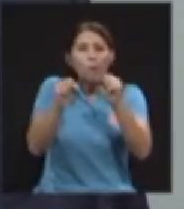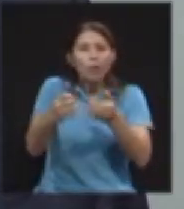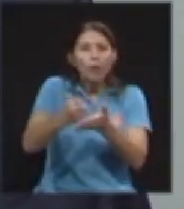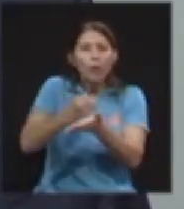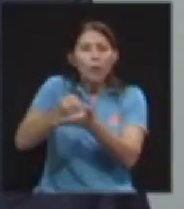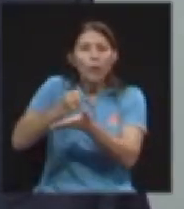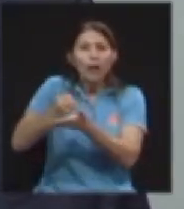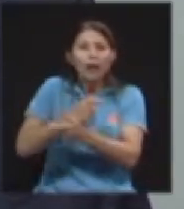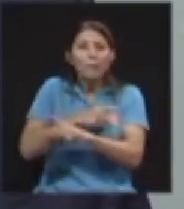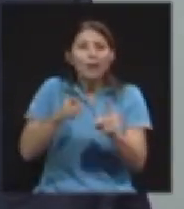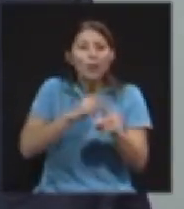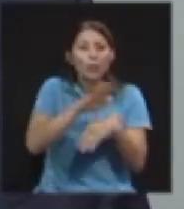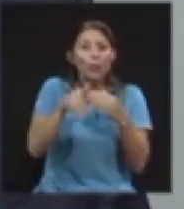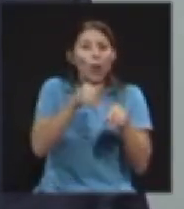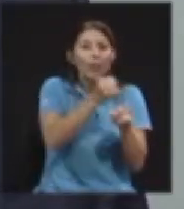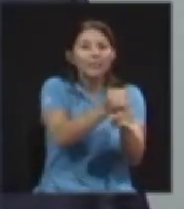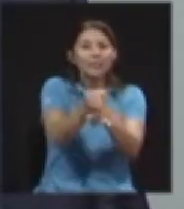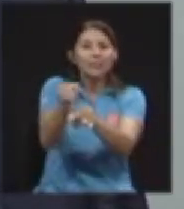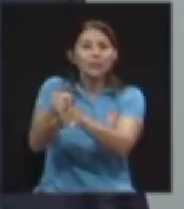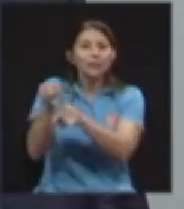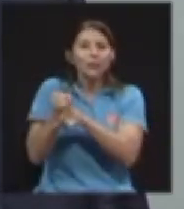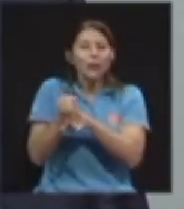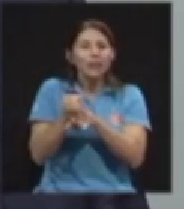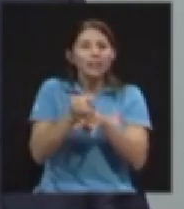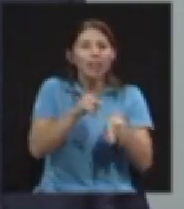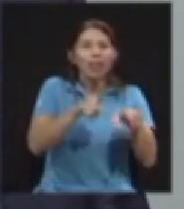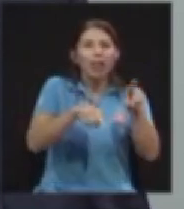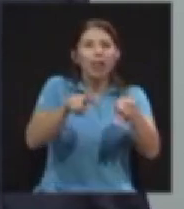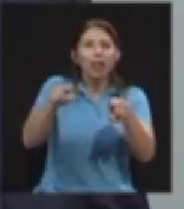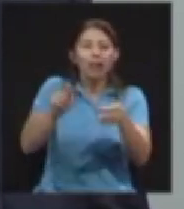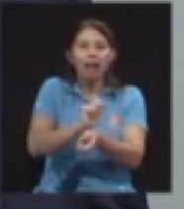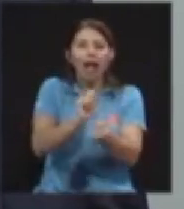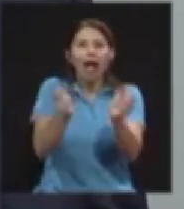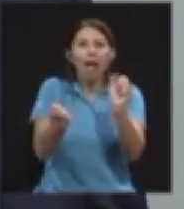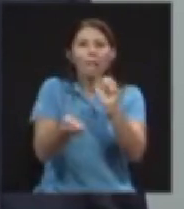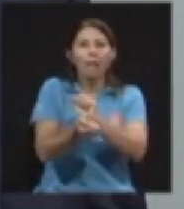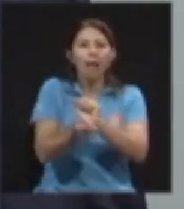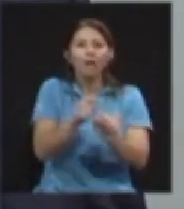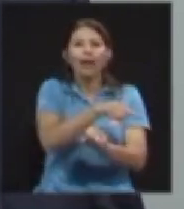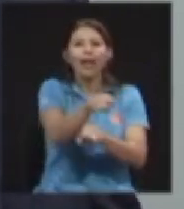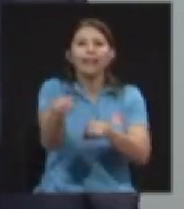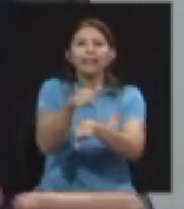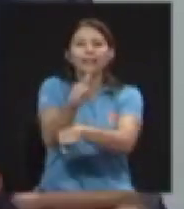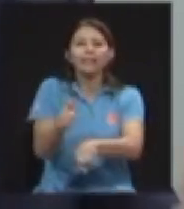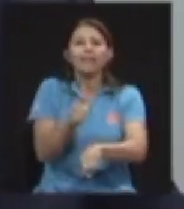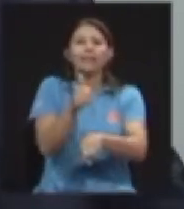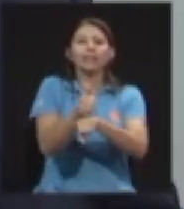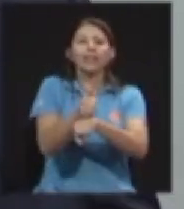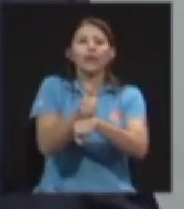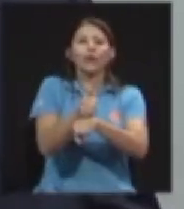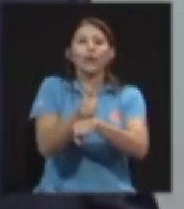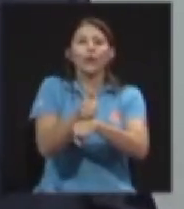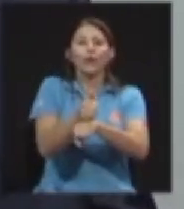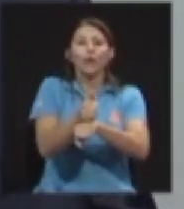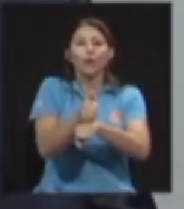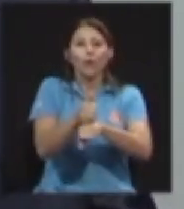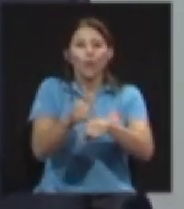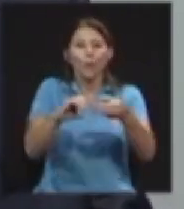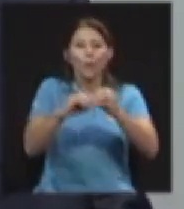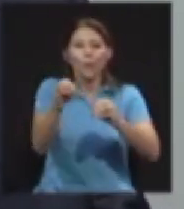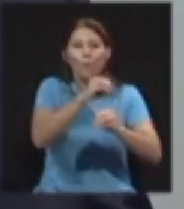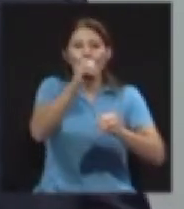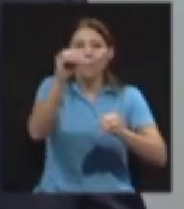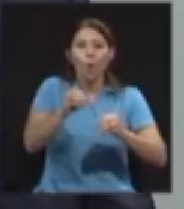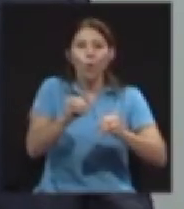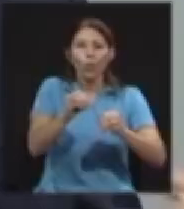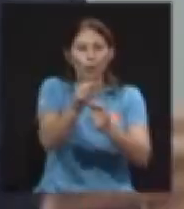comisión y fijaron una comisión en un monto idéntico entre ellas. Entonces uno se pregunta, ¿cómo es posible si yo tengo todo un rango de posibilidades para fijar una